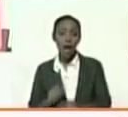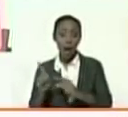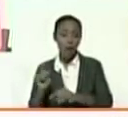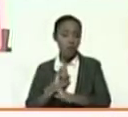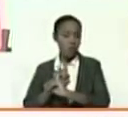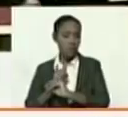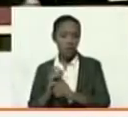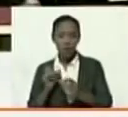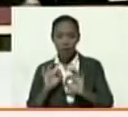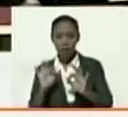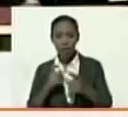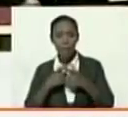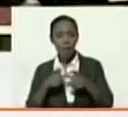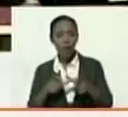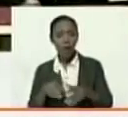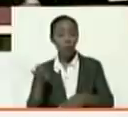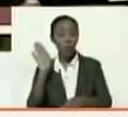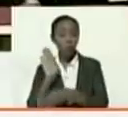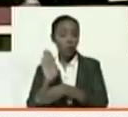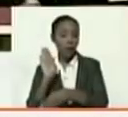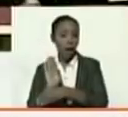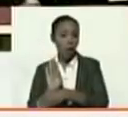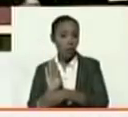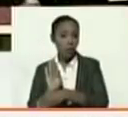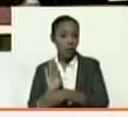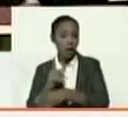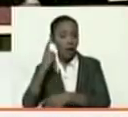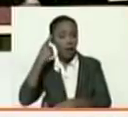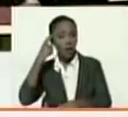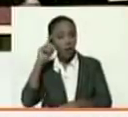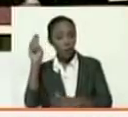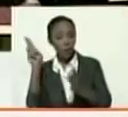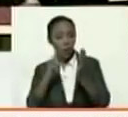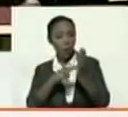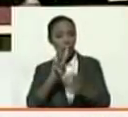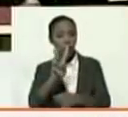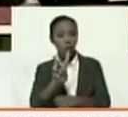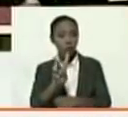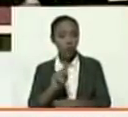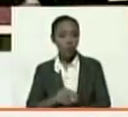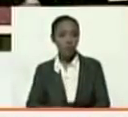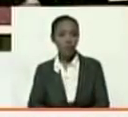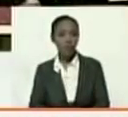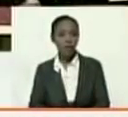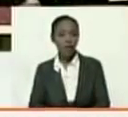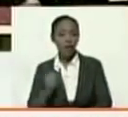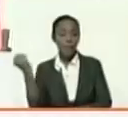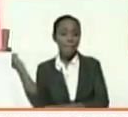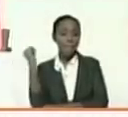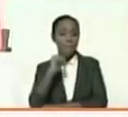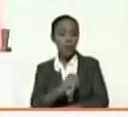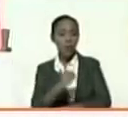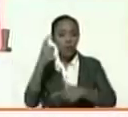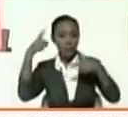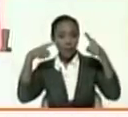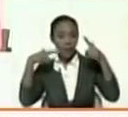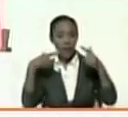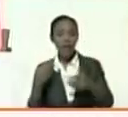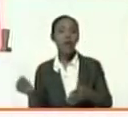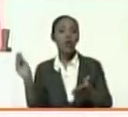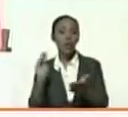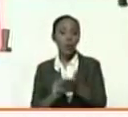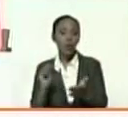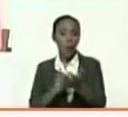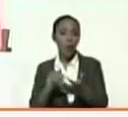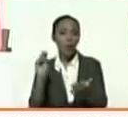película. Cuidado, recordemos en el 2002 qué pasó en Venezuela. Tumbaron a Hugo Chávez y volvió. Y